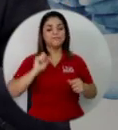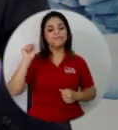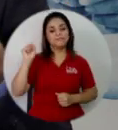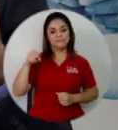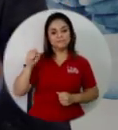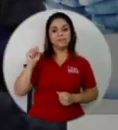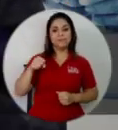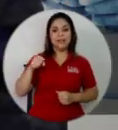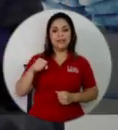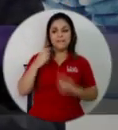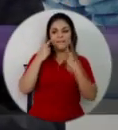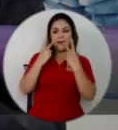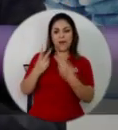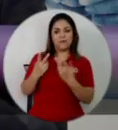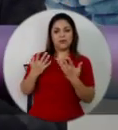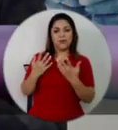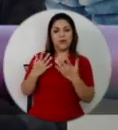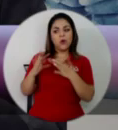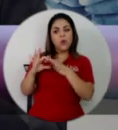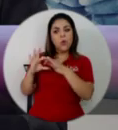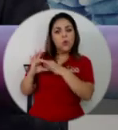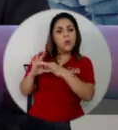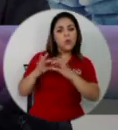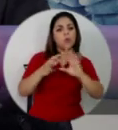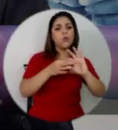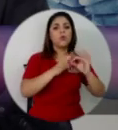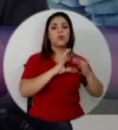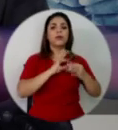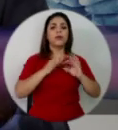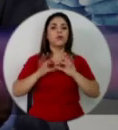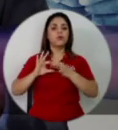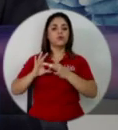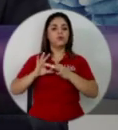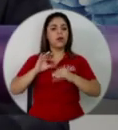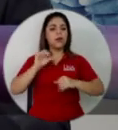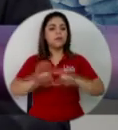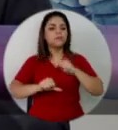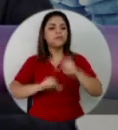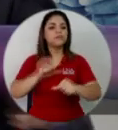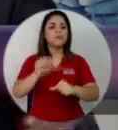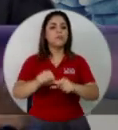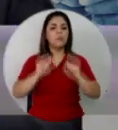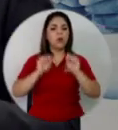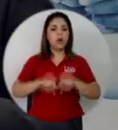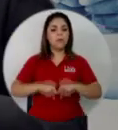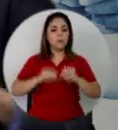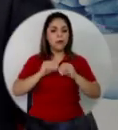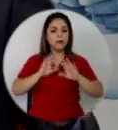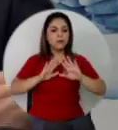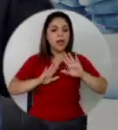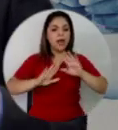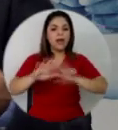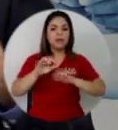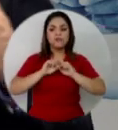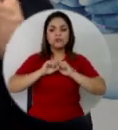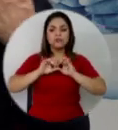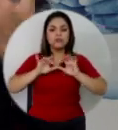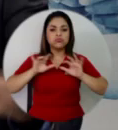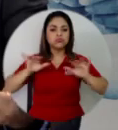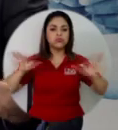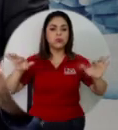Y veíamos que uniendo esfuerzos podíamos ir más adelante en multiplicar servicios,